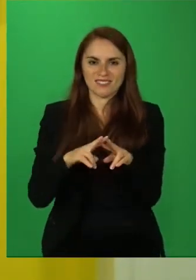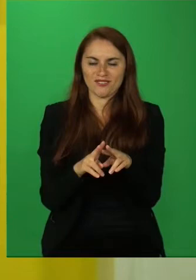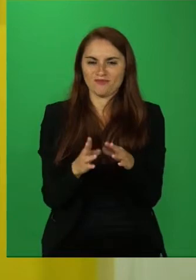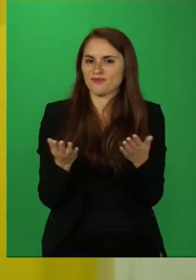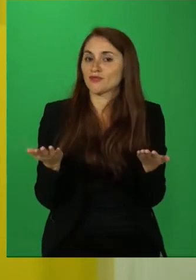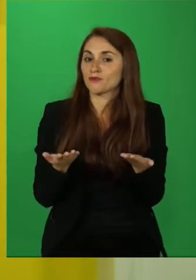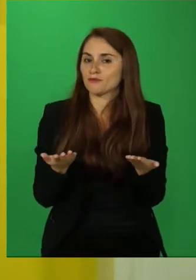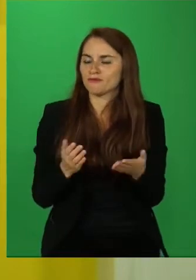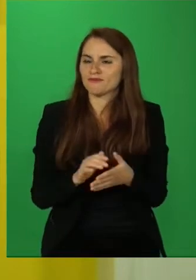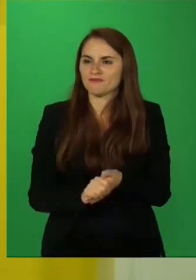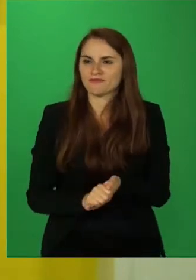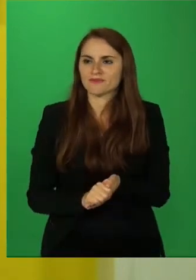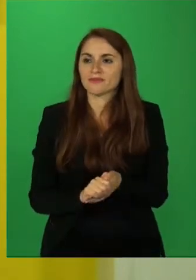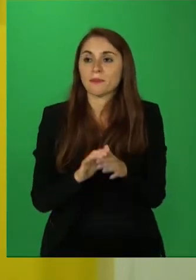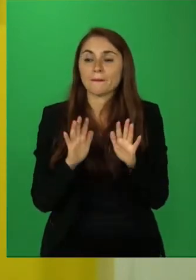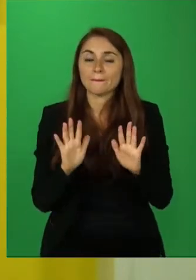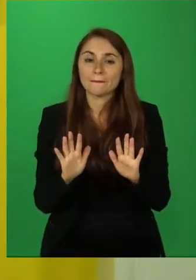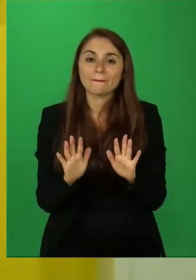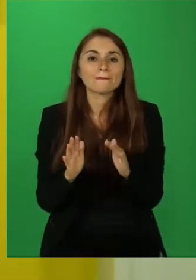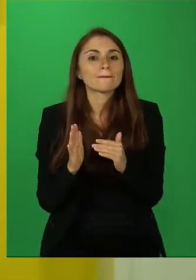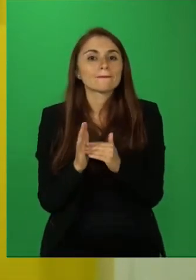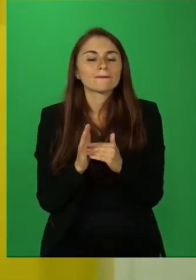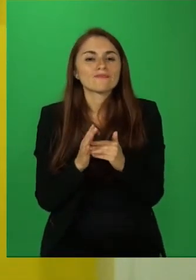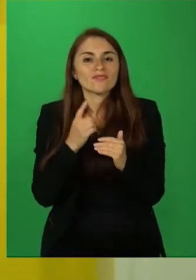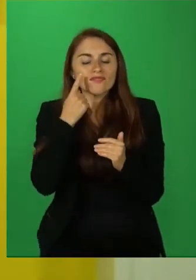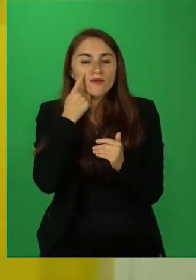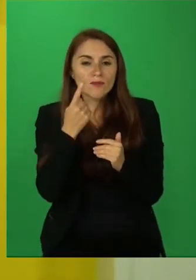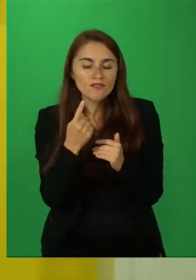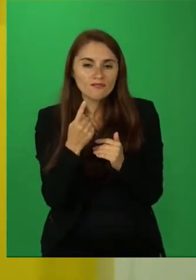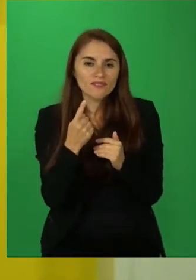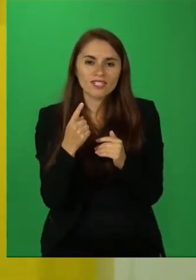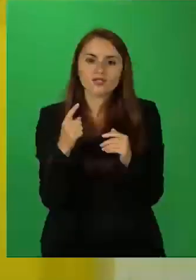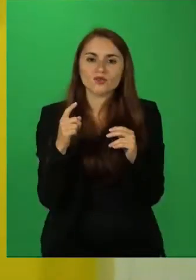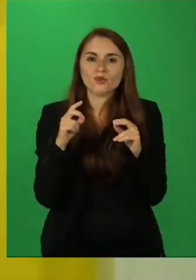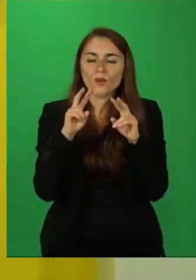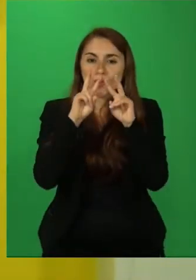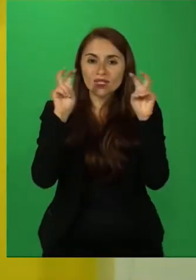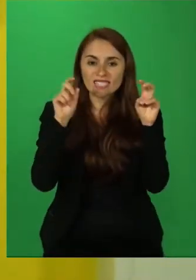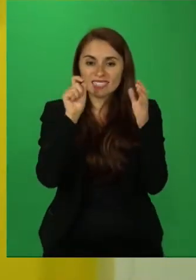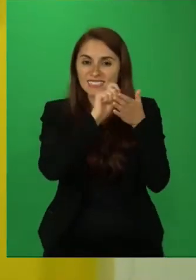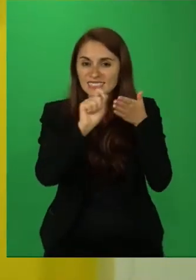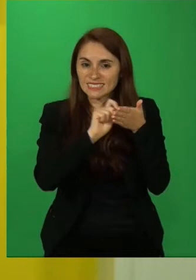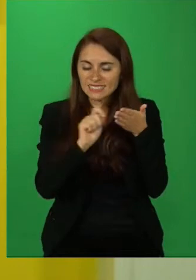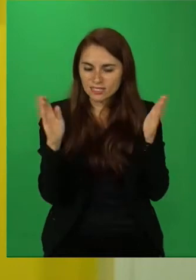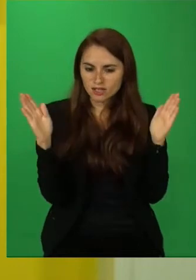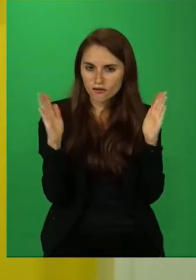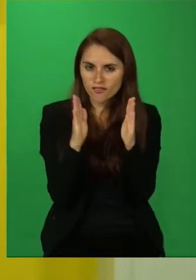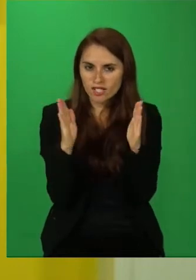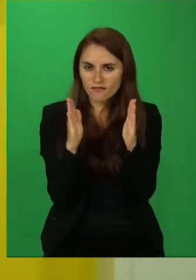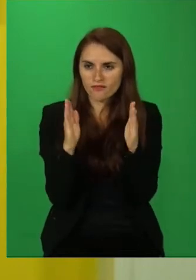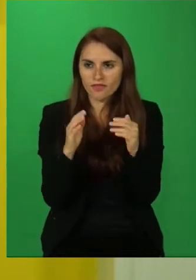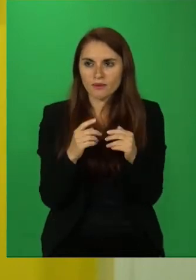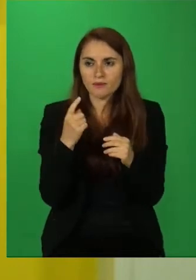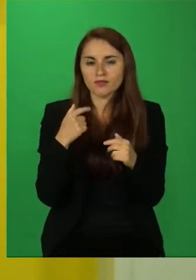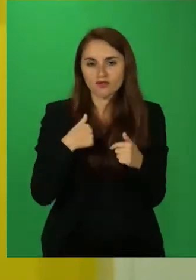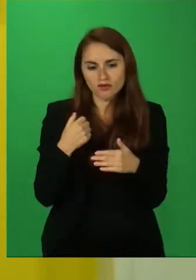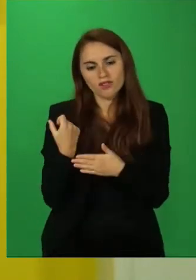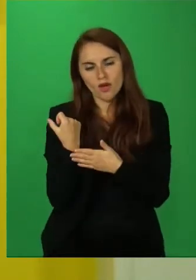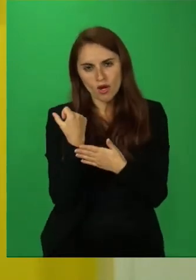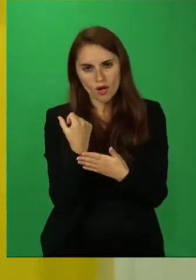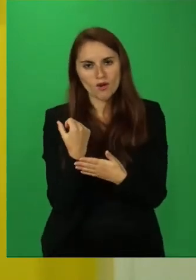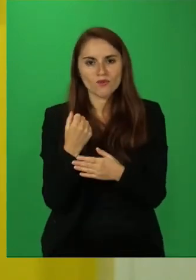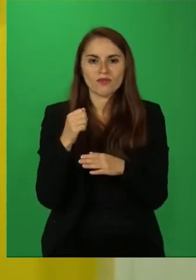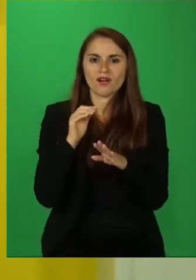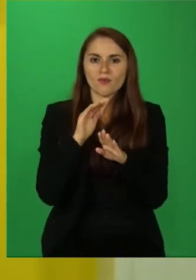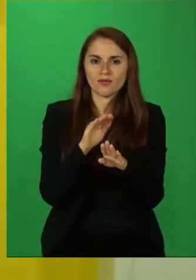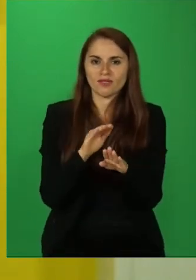¿Bien? Pero vamos a trabajar un texto mucho más breve y yo te voy a ir apoyando con estos pasos porque en mi experiencia